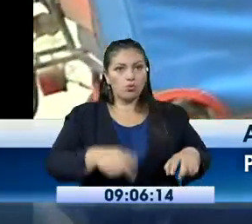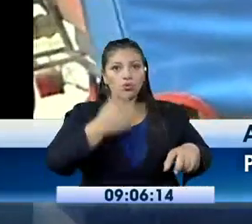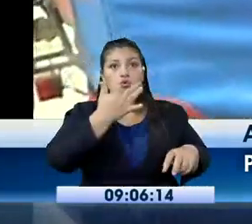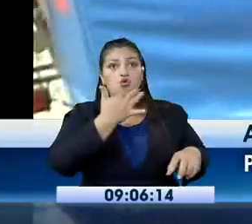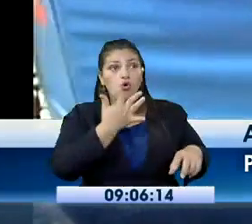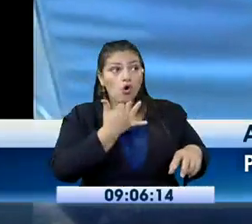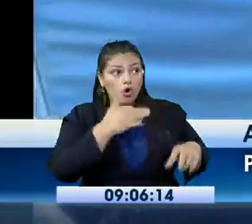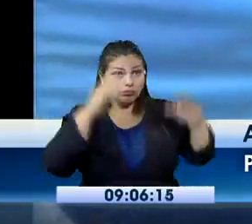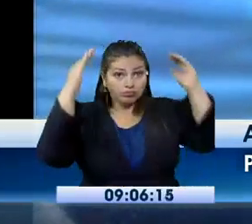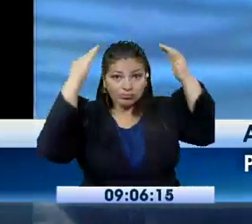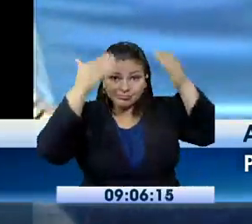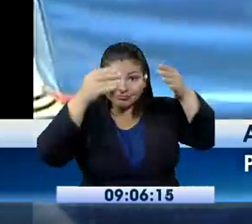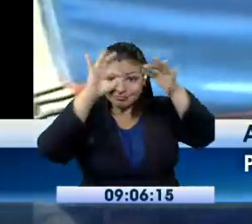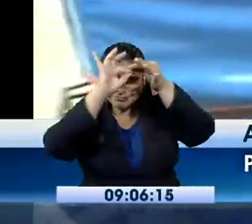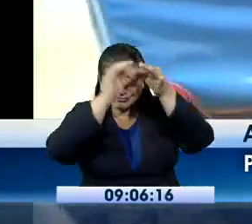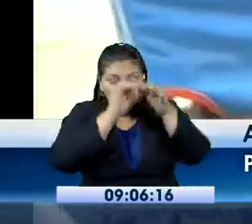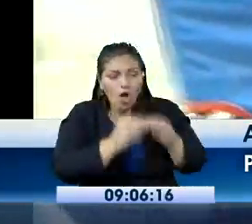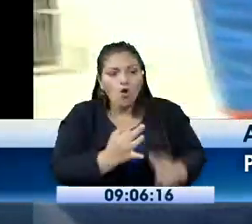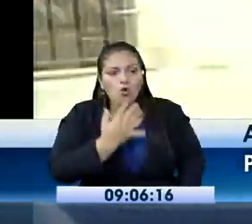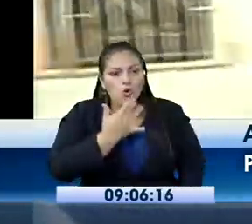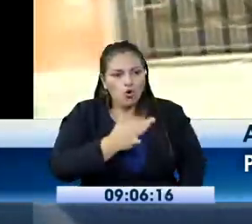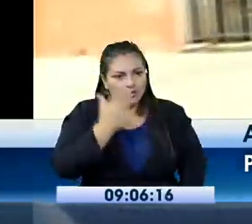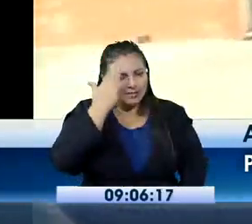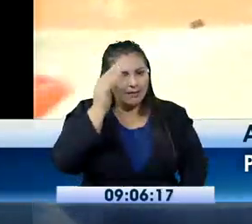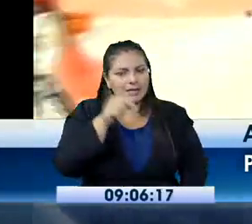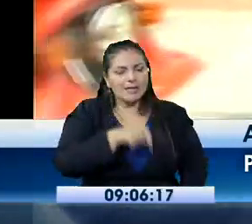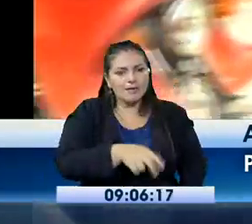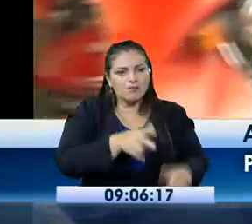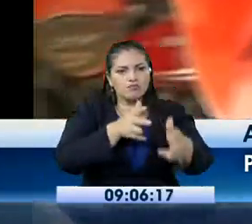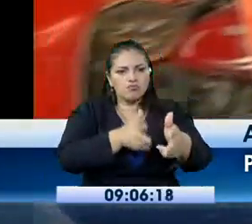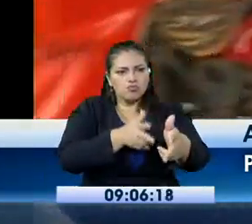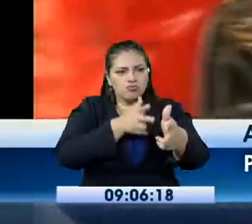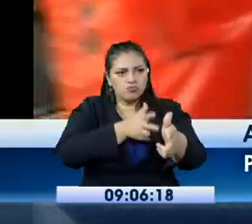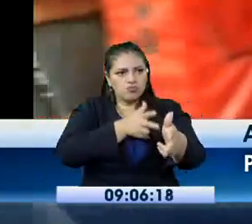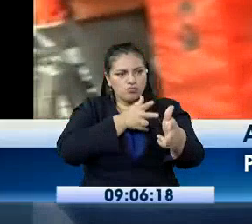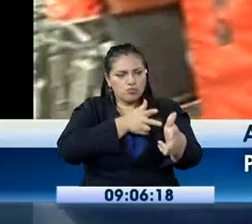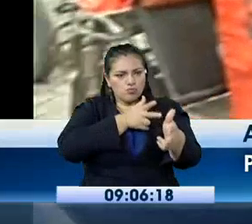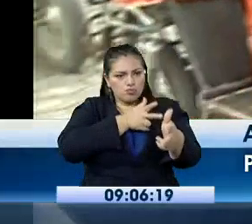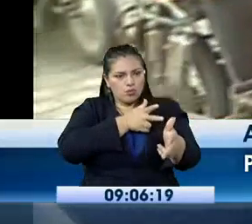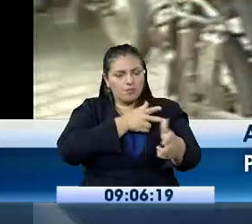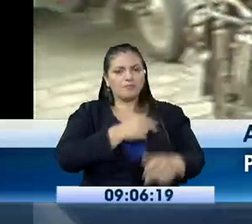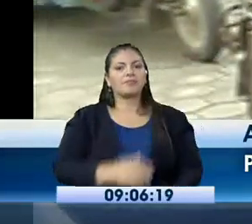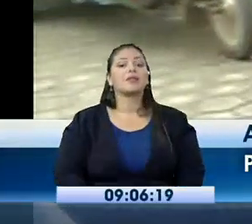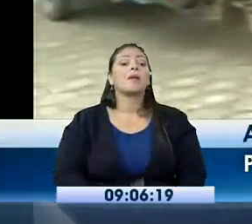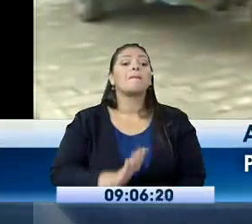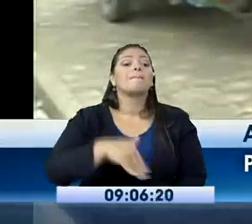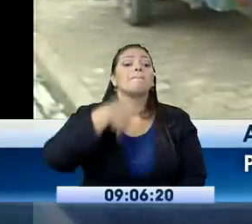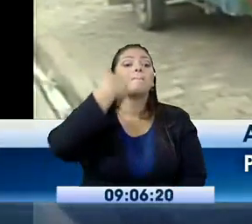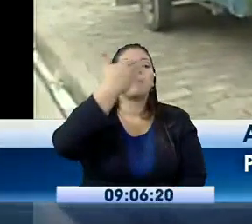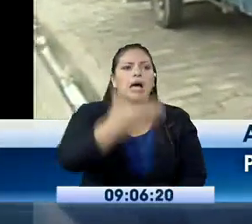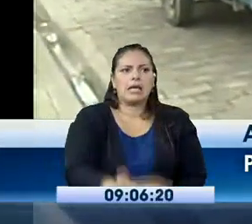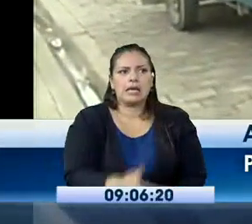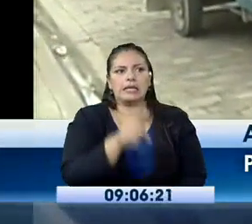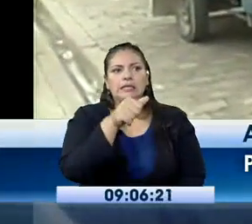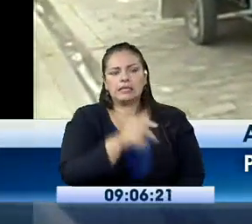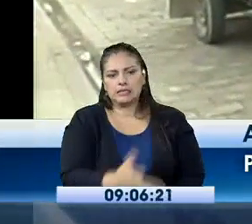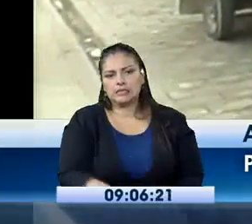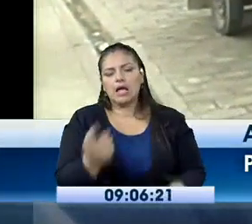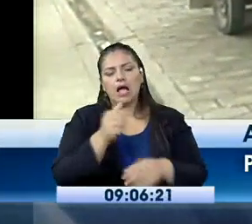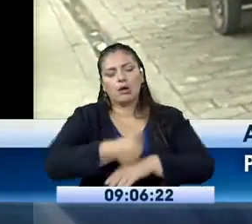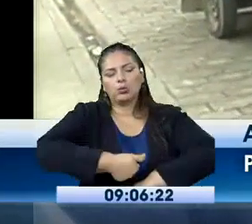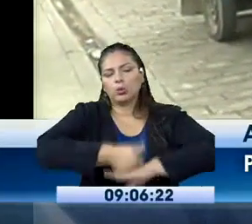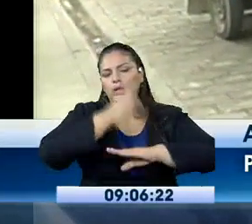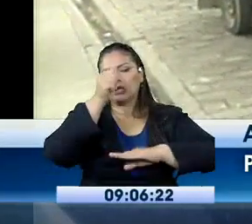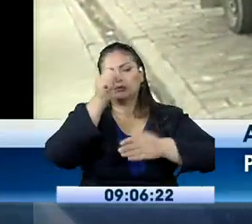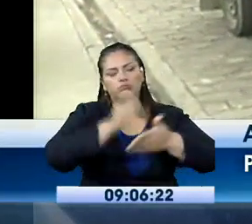trabajando. Dos, con la instalación de los GPS se controlará la zona de trabajo de cada uno de estos vehículos. Si los agentes